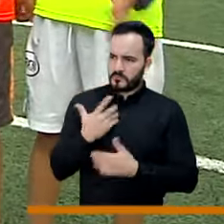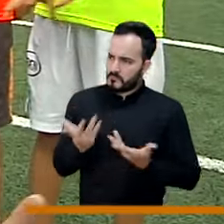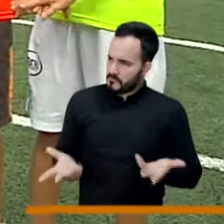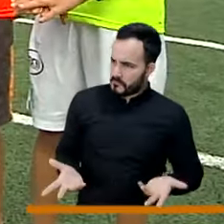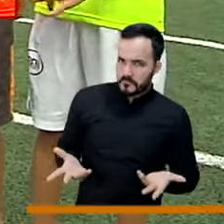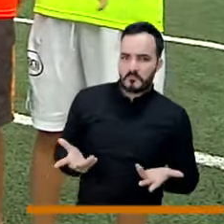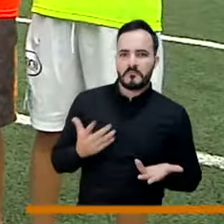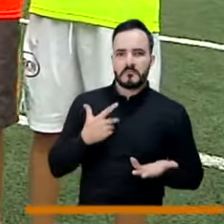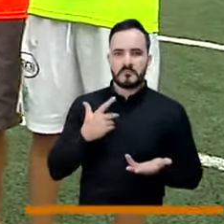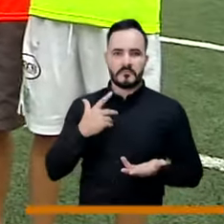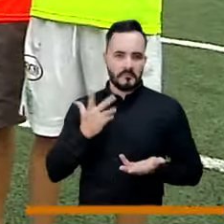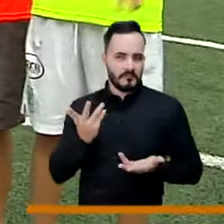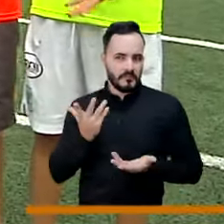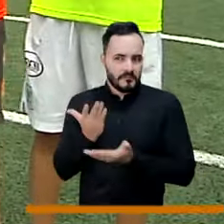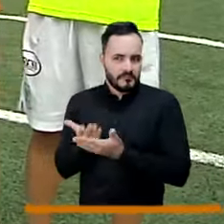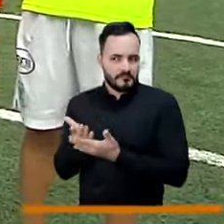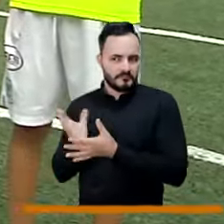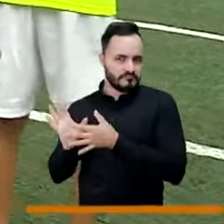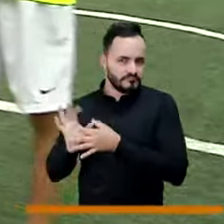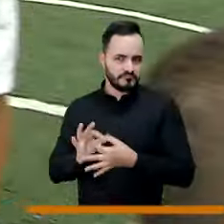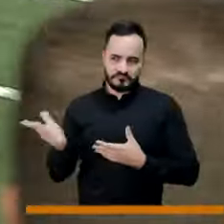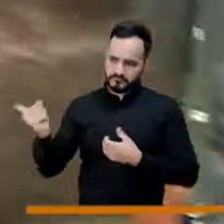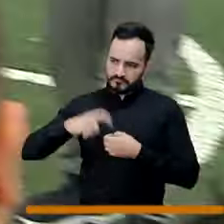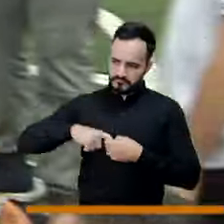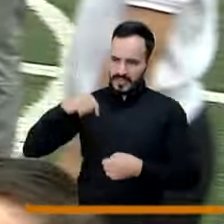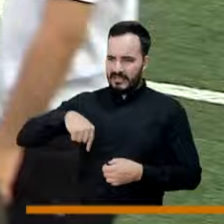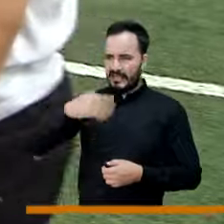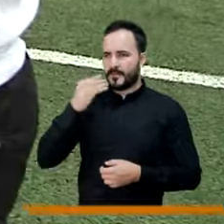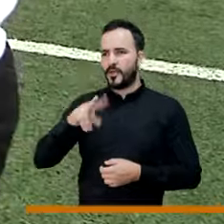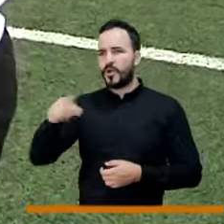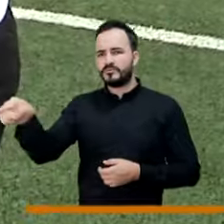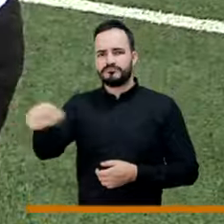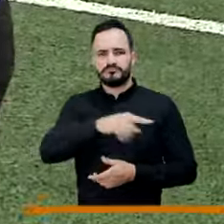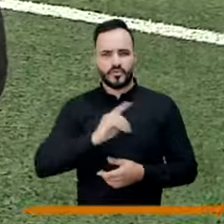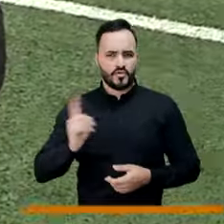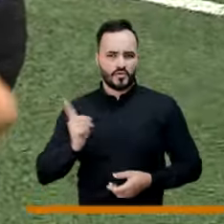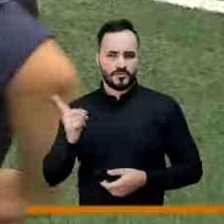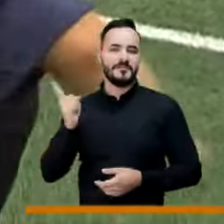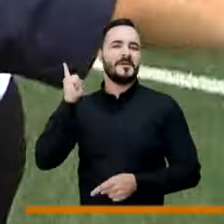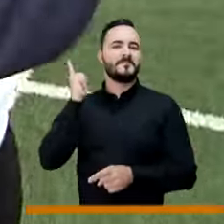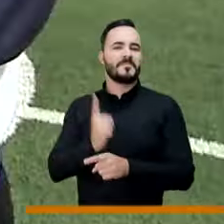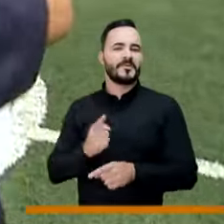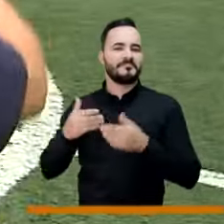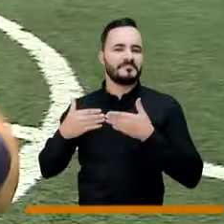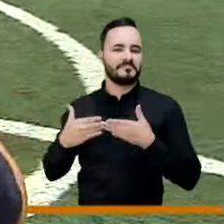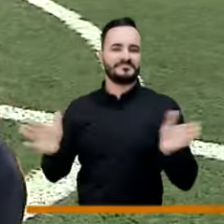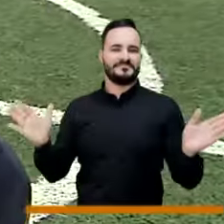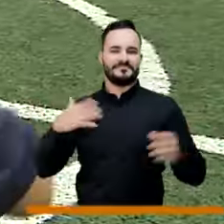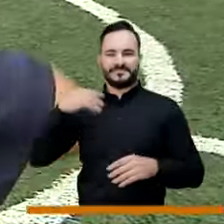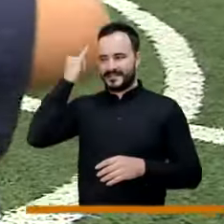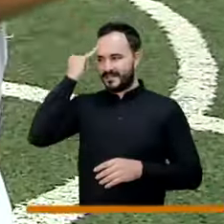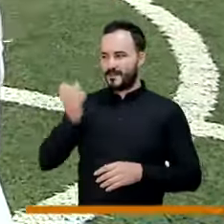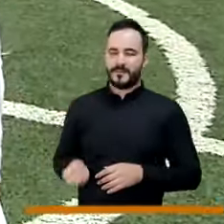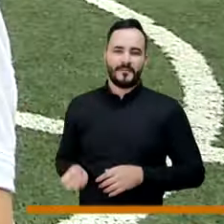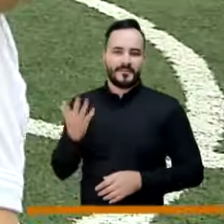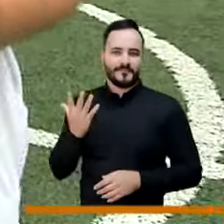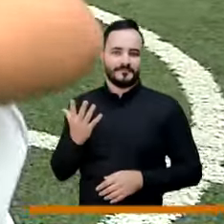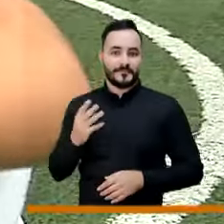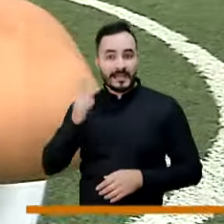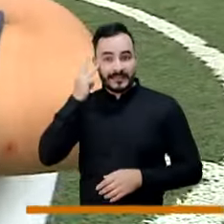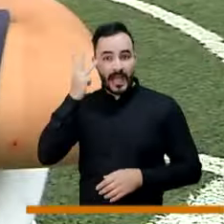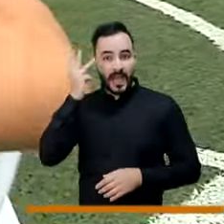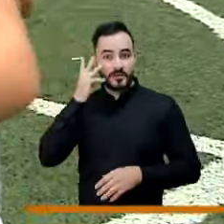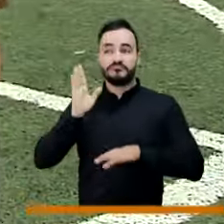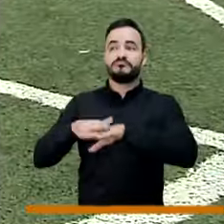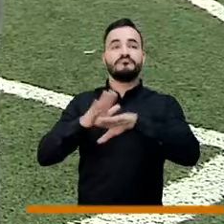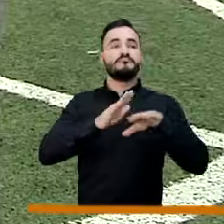deseos de conformar Sueños Down y así lo hicimos, convocamos y el primer día de Sueños Down